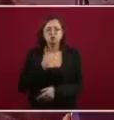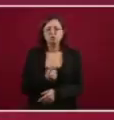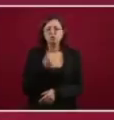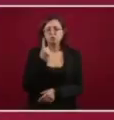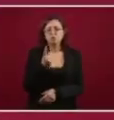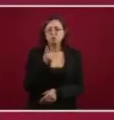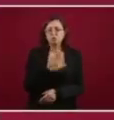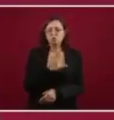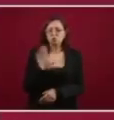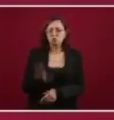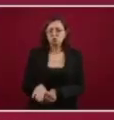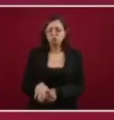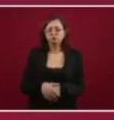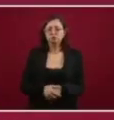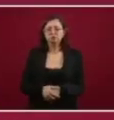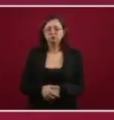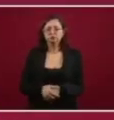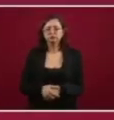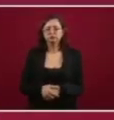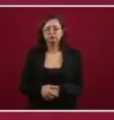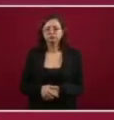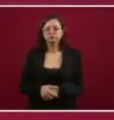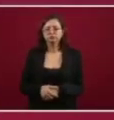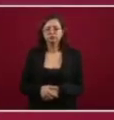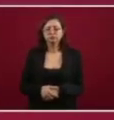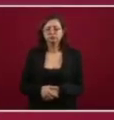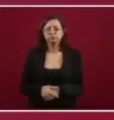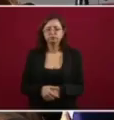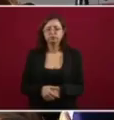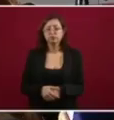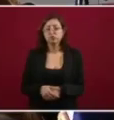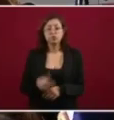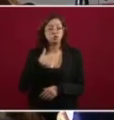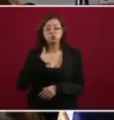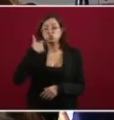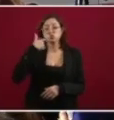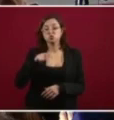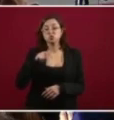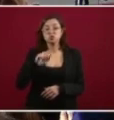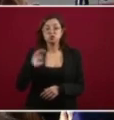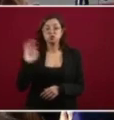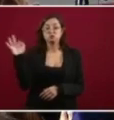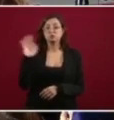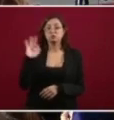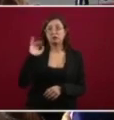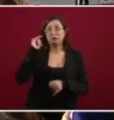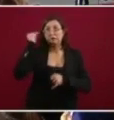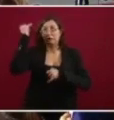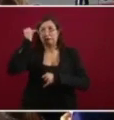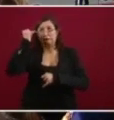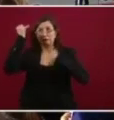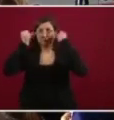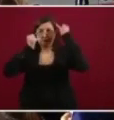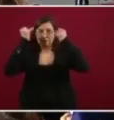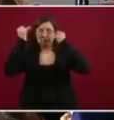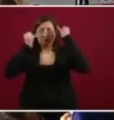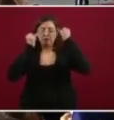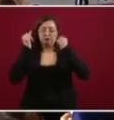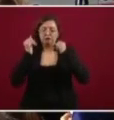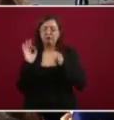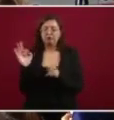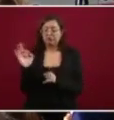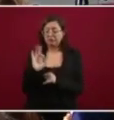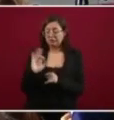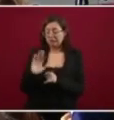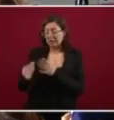fallecido. Bueno, no quisiera especular sobre la eventual vinculación